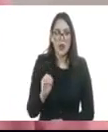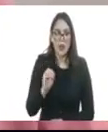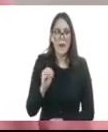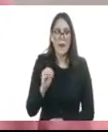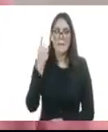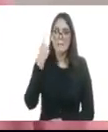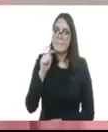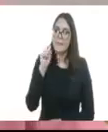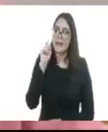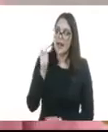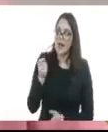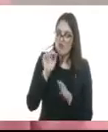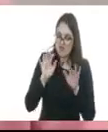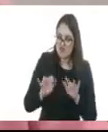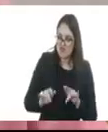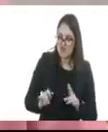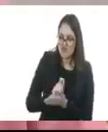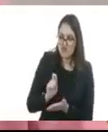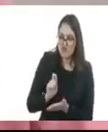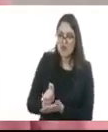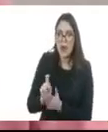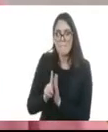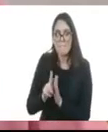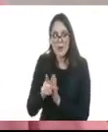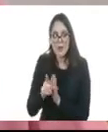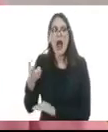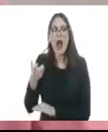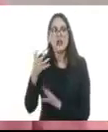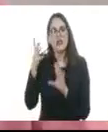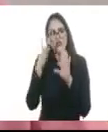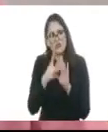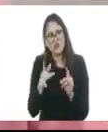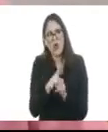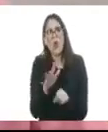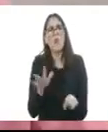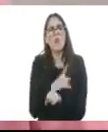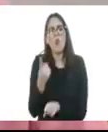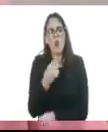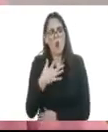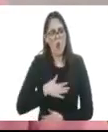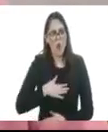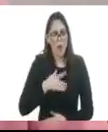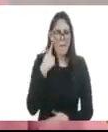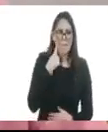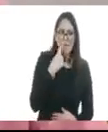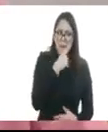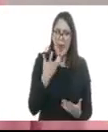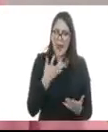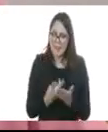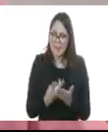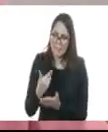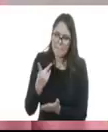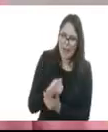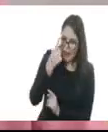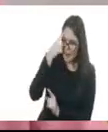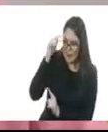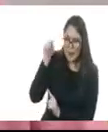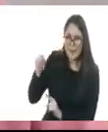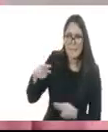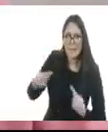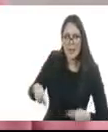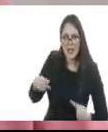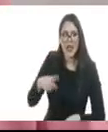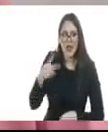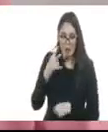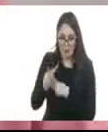los criterios y qué es lo que los llevó a otorgar este premio en la categoría de texto